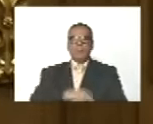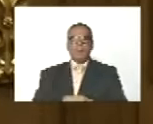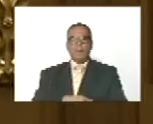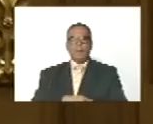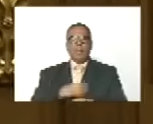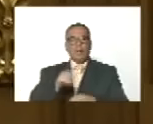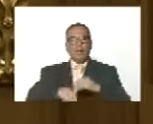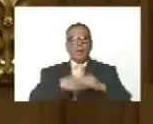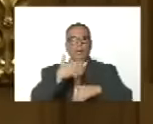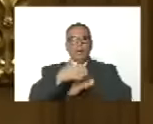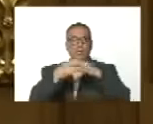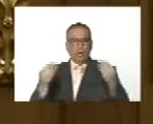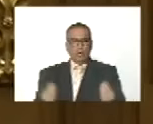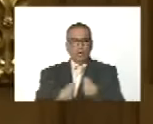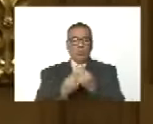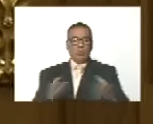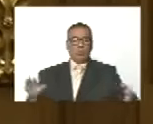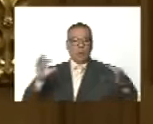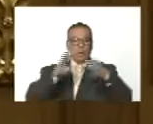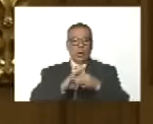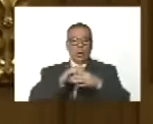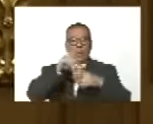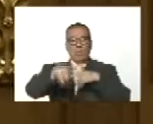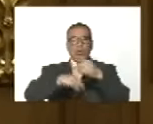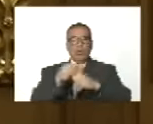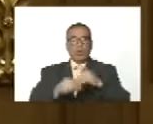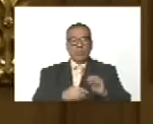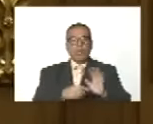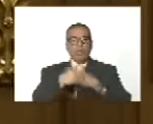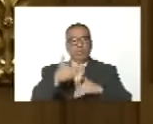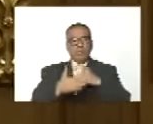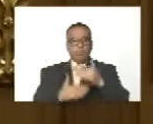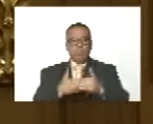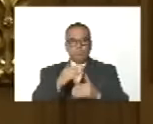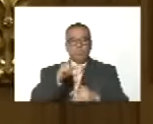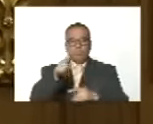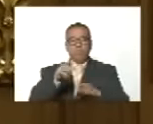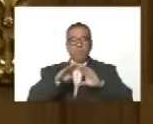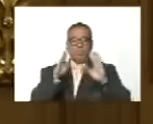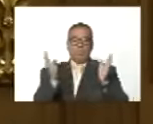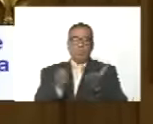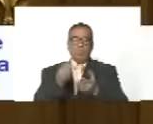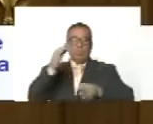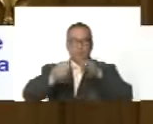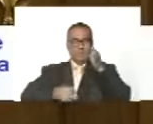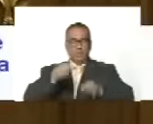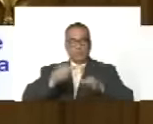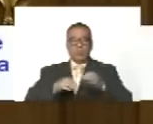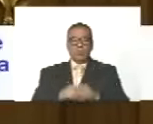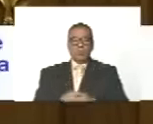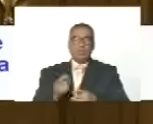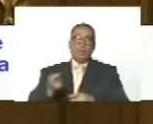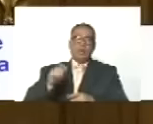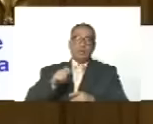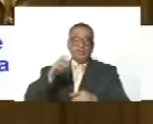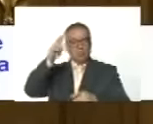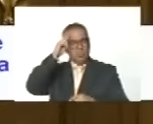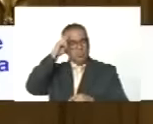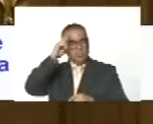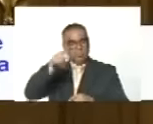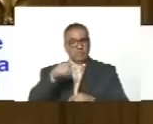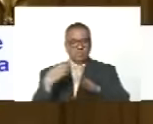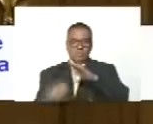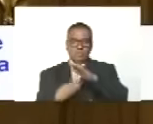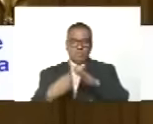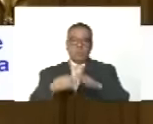de avanzar junto con los aliados en que vaya apareciendo un mundo más justo, un mundo de respeto con